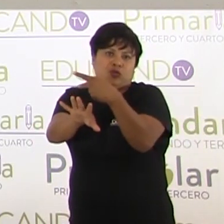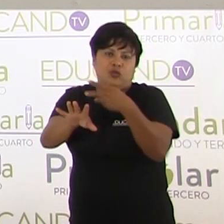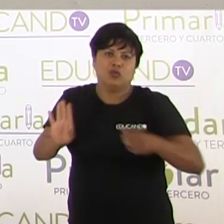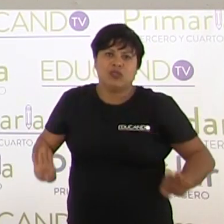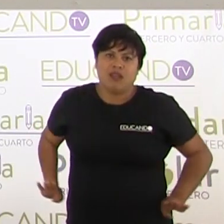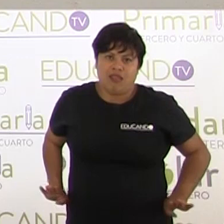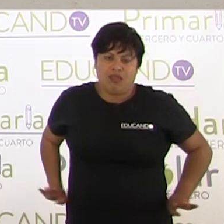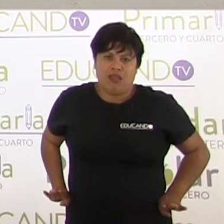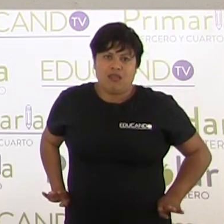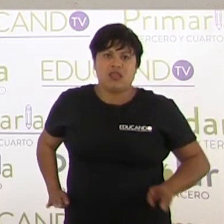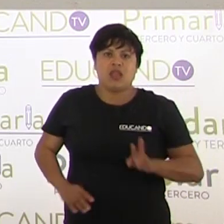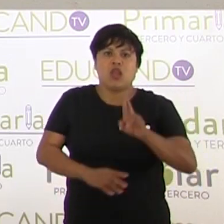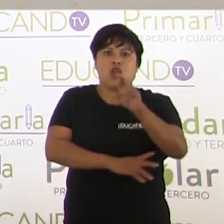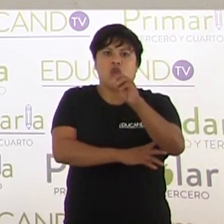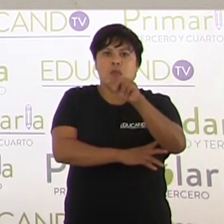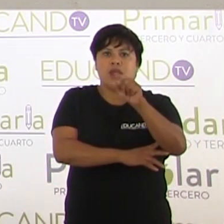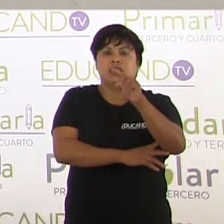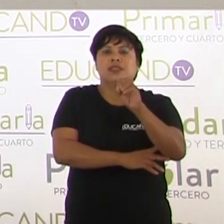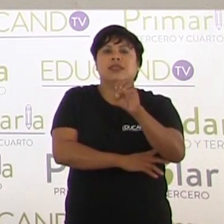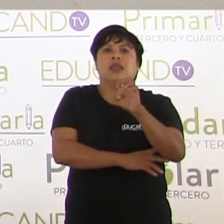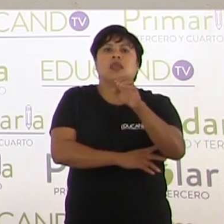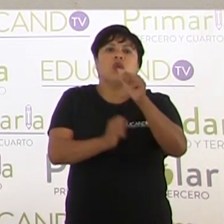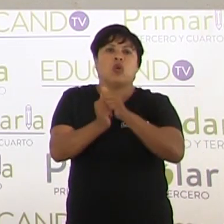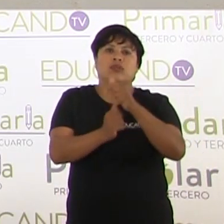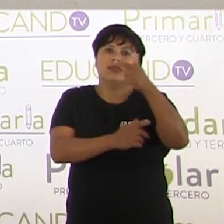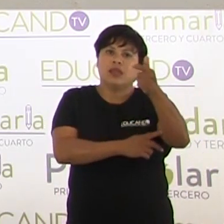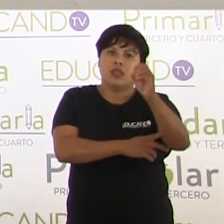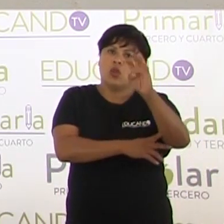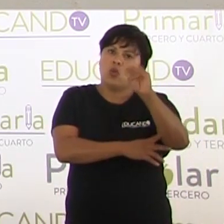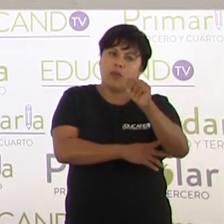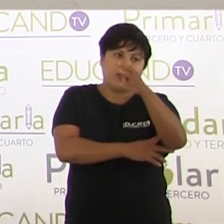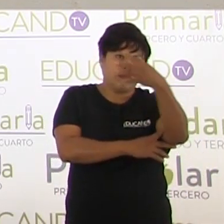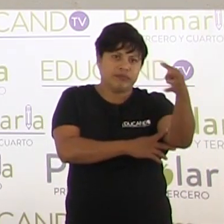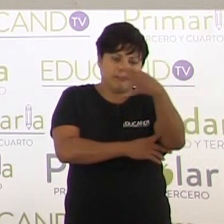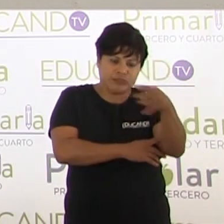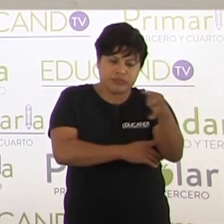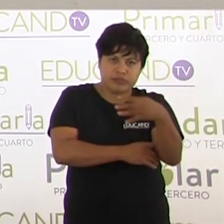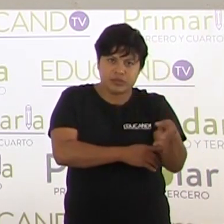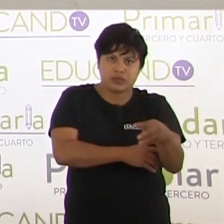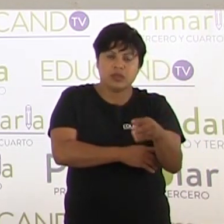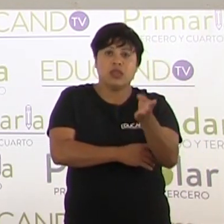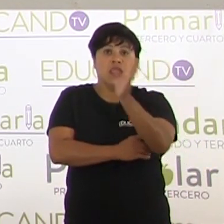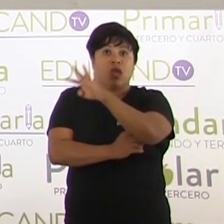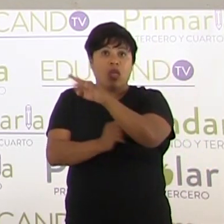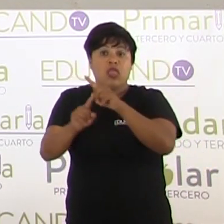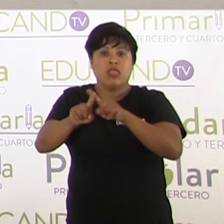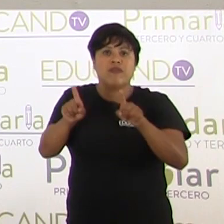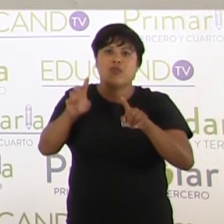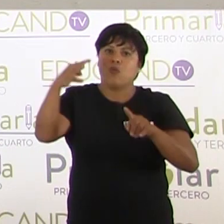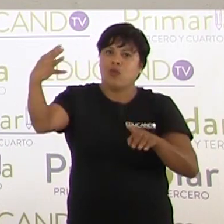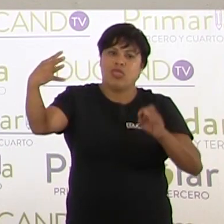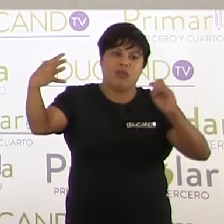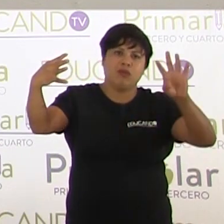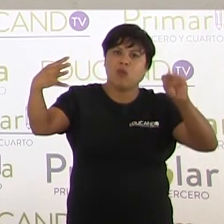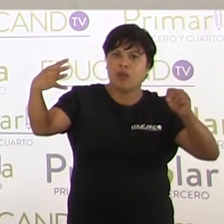literario. Romance con 7 y 9 sílabas y la silva, su estrofa